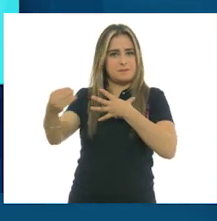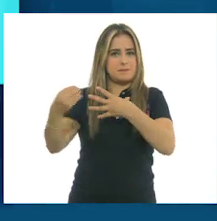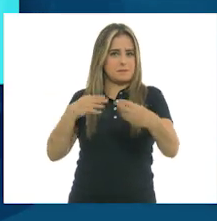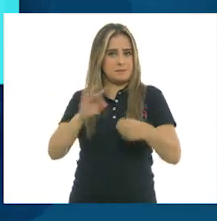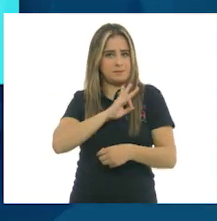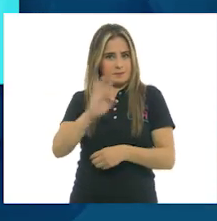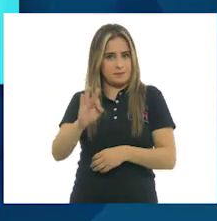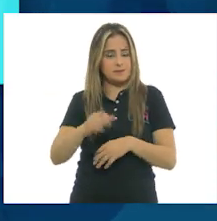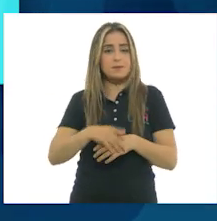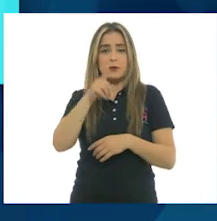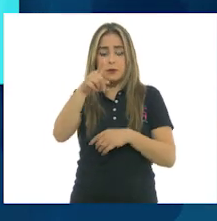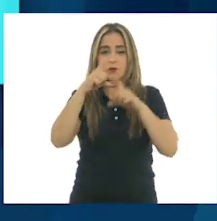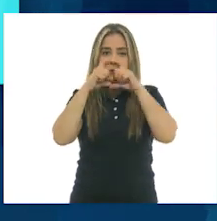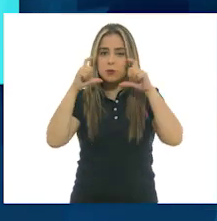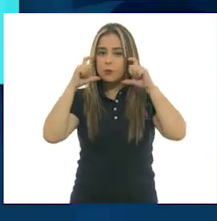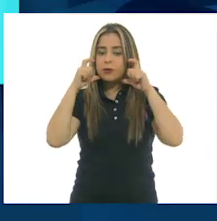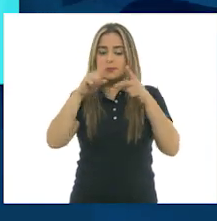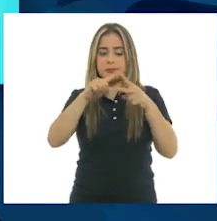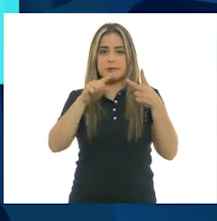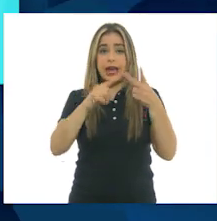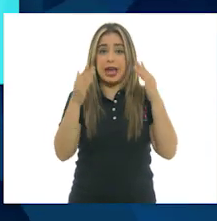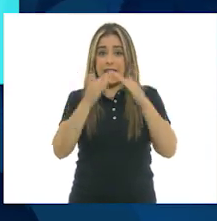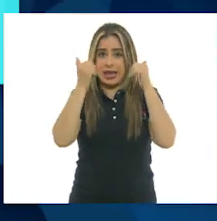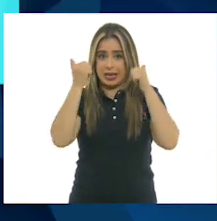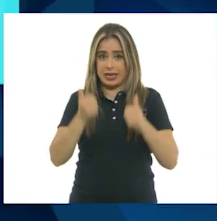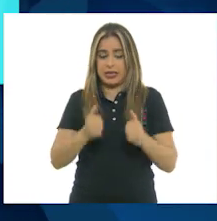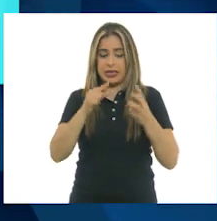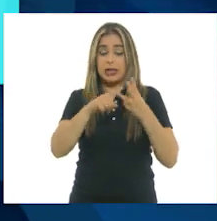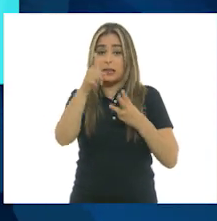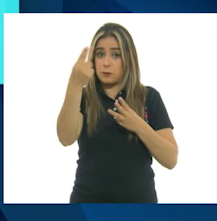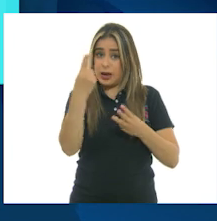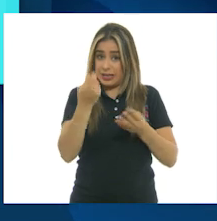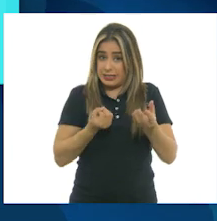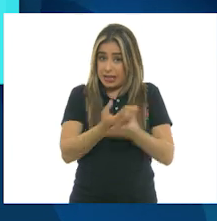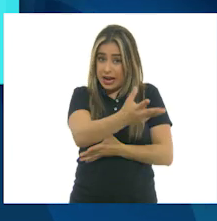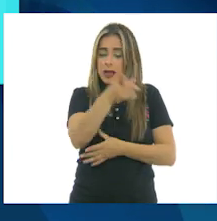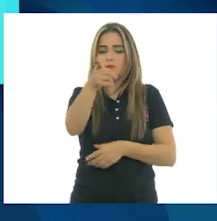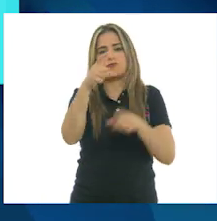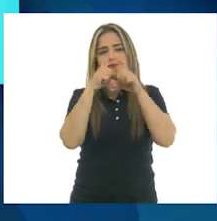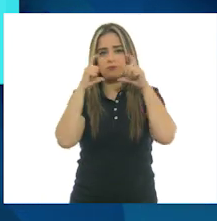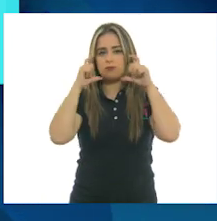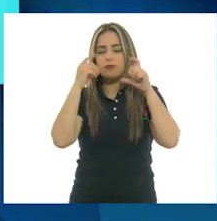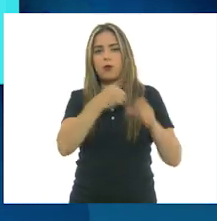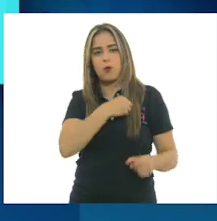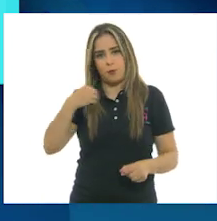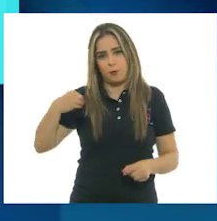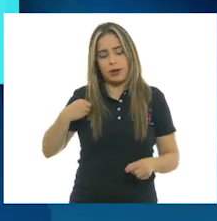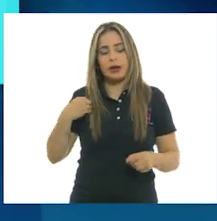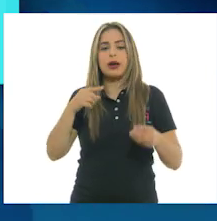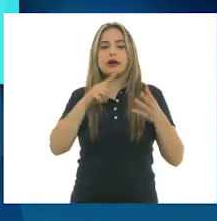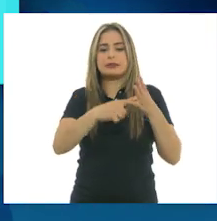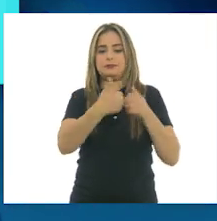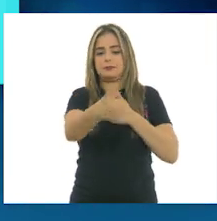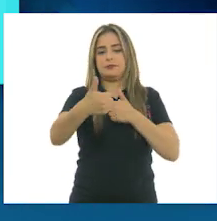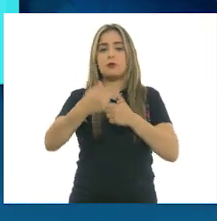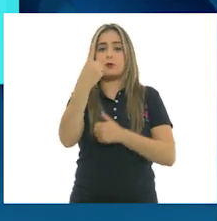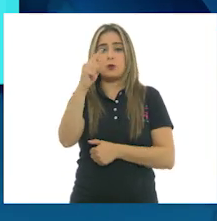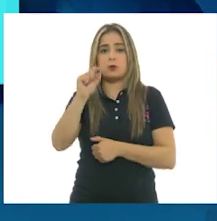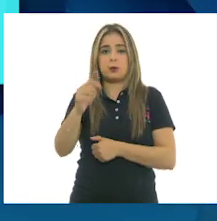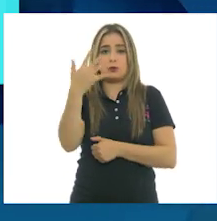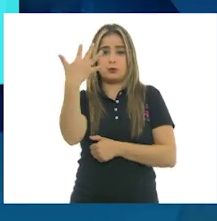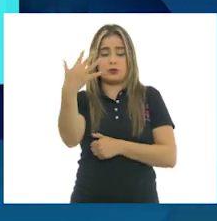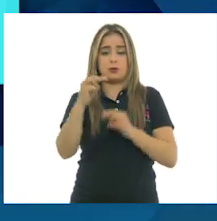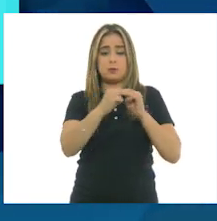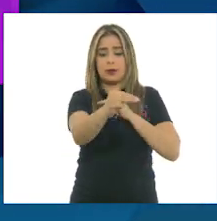Utiliza cubrebocas. No salgas de casa. Si tienes que hacerlo, recuerda que es obligatorio utilizarlo. Mantén una distancia mínima de un